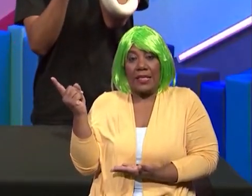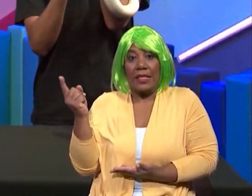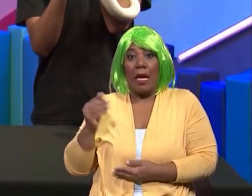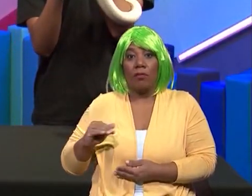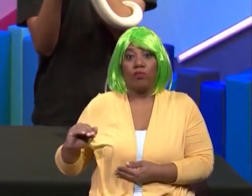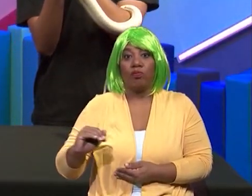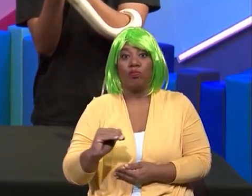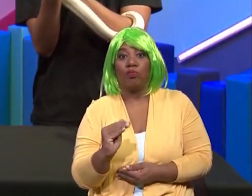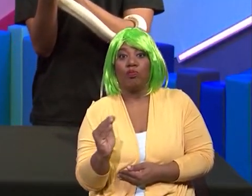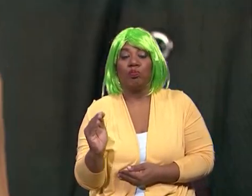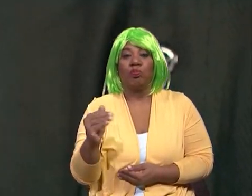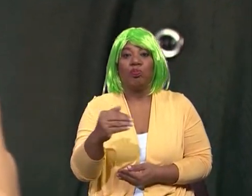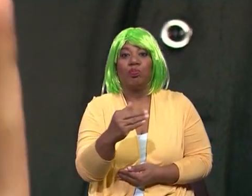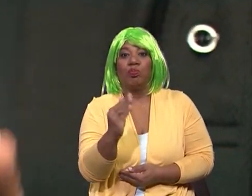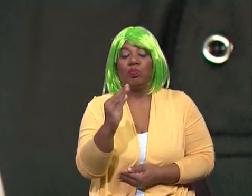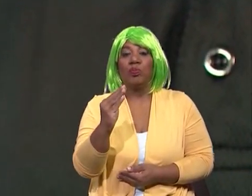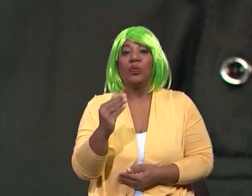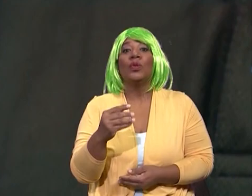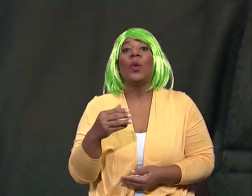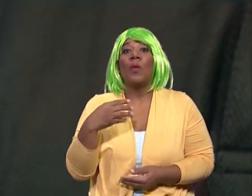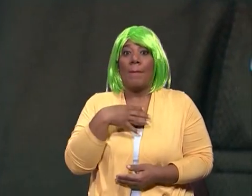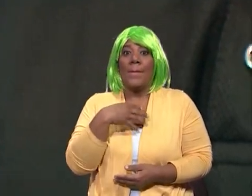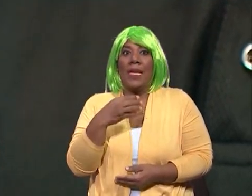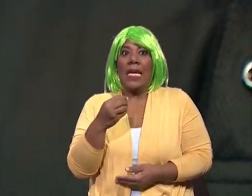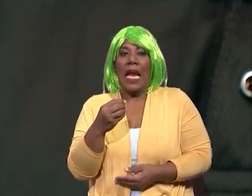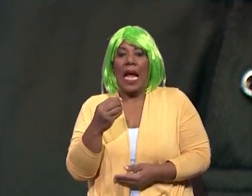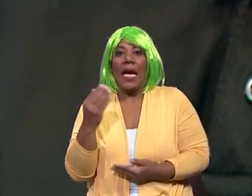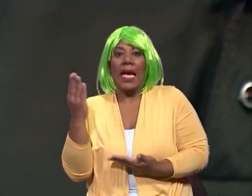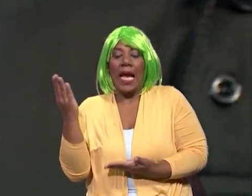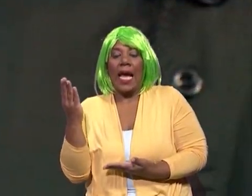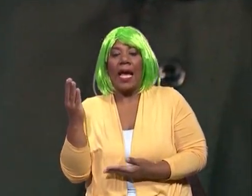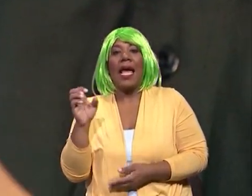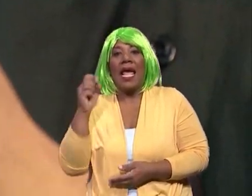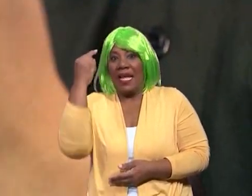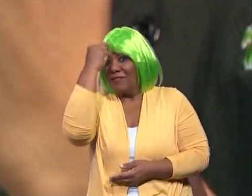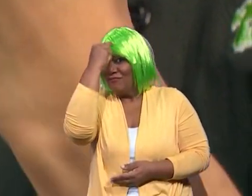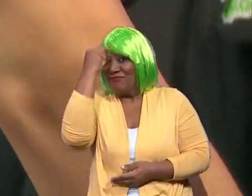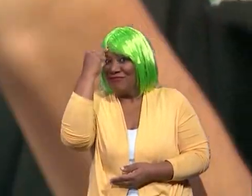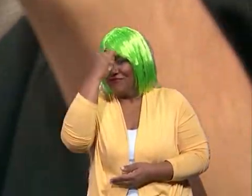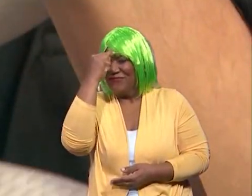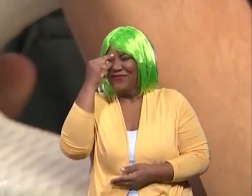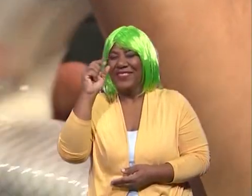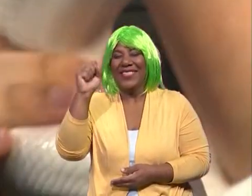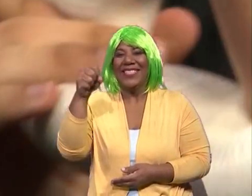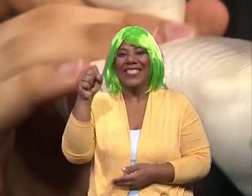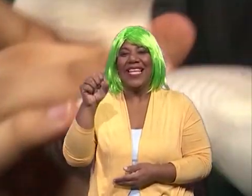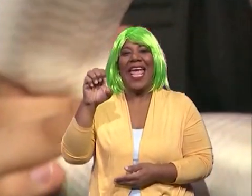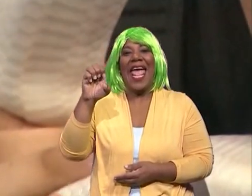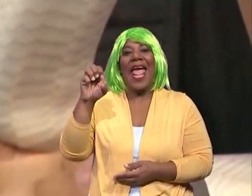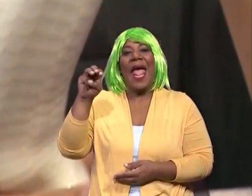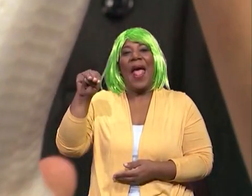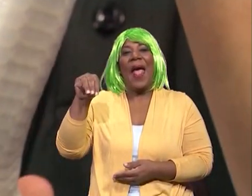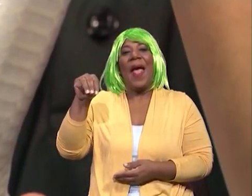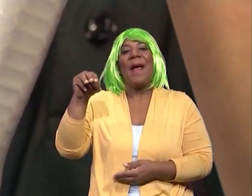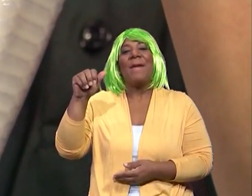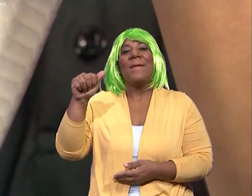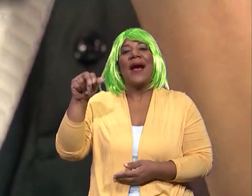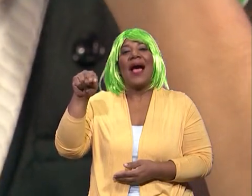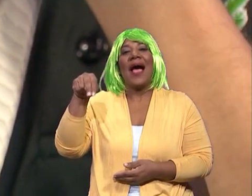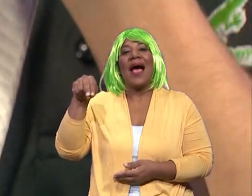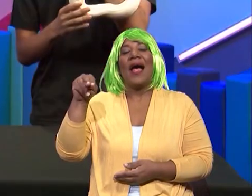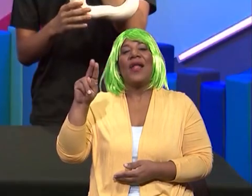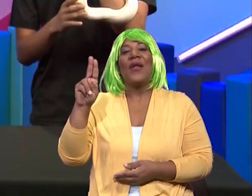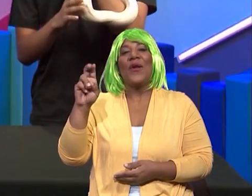una variación de una mezcla que ahora, pues, nuestro amigo Emmanuel, que es un experto en reptiles, nos va a hablar